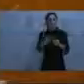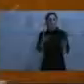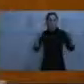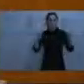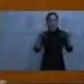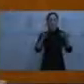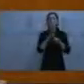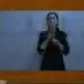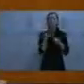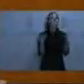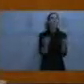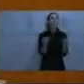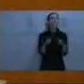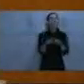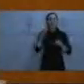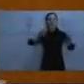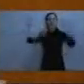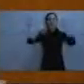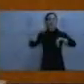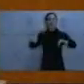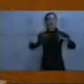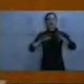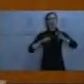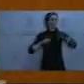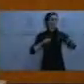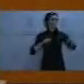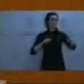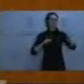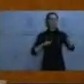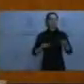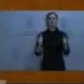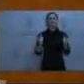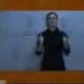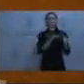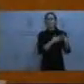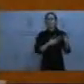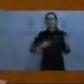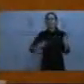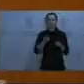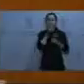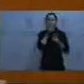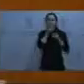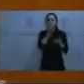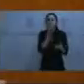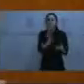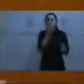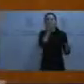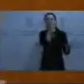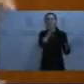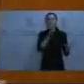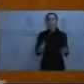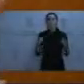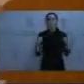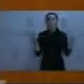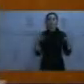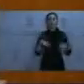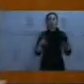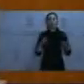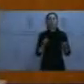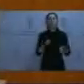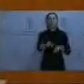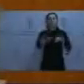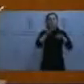que pasa es que ahora mismo eluden su responsabilidad y lo que tratan es de trasladar una responsabilidad a quien no la tiene, que son los cazadores,